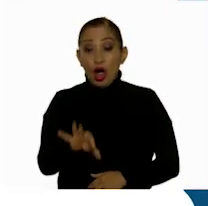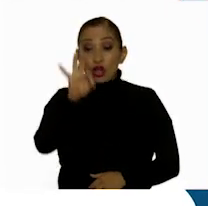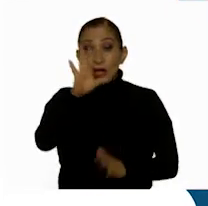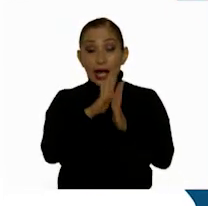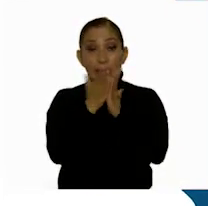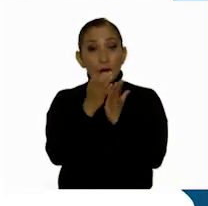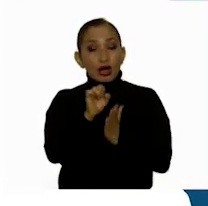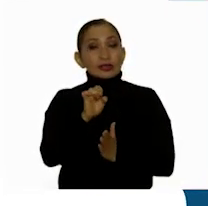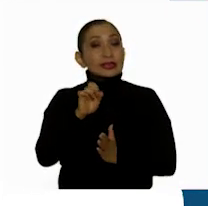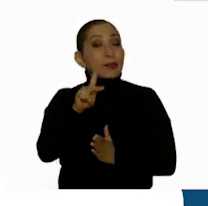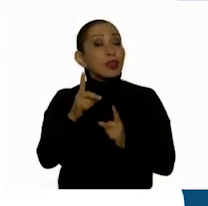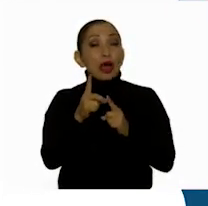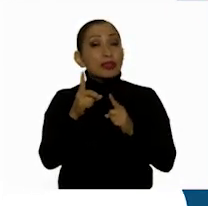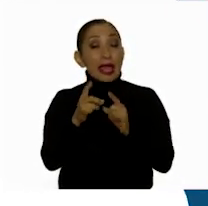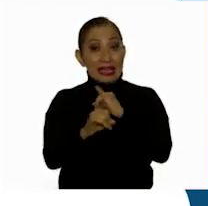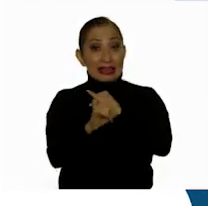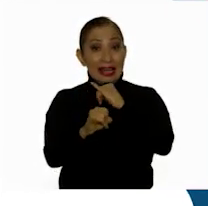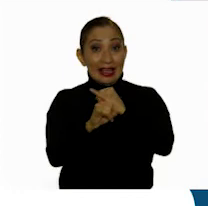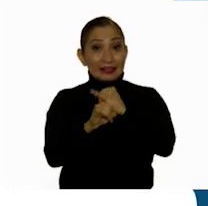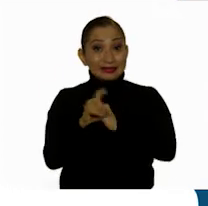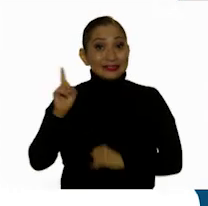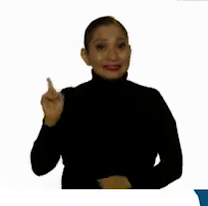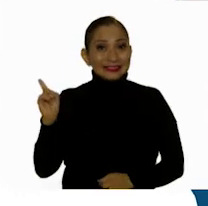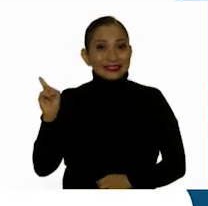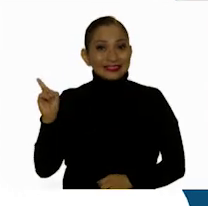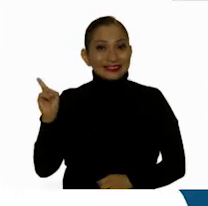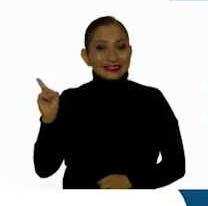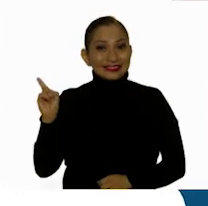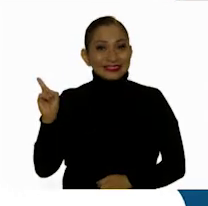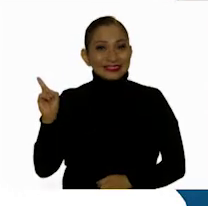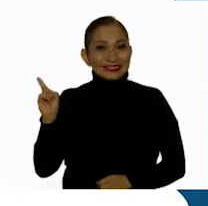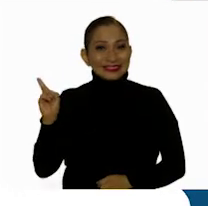los libros de texto en la página